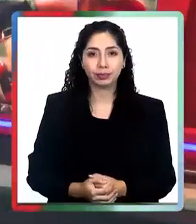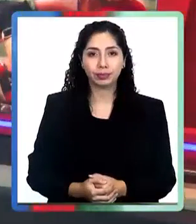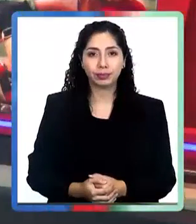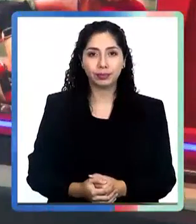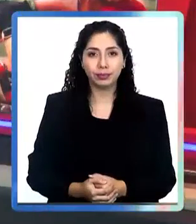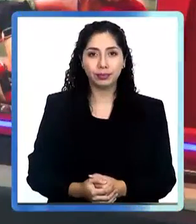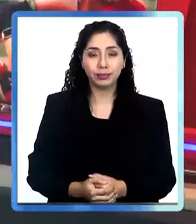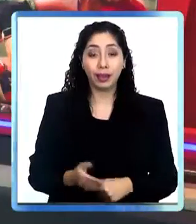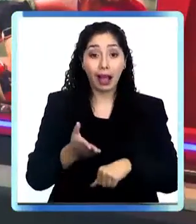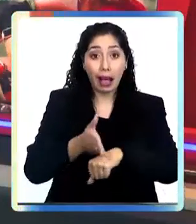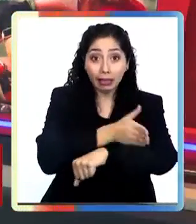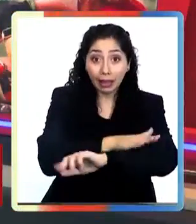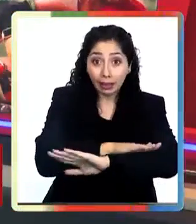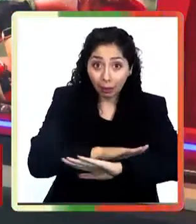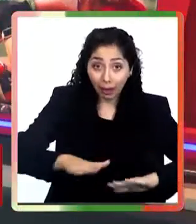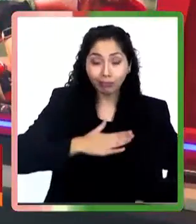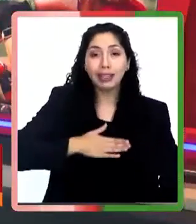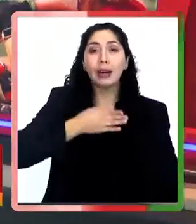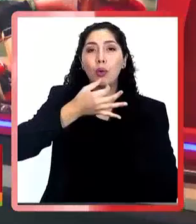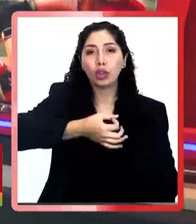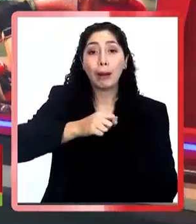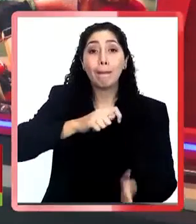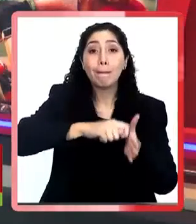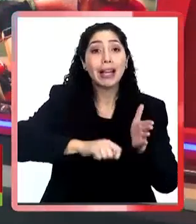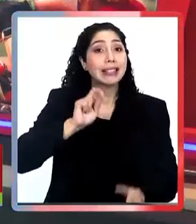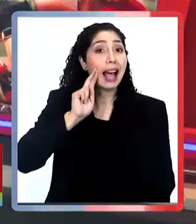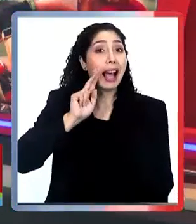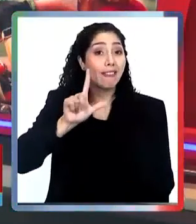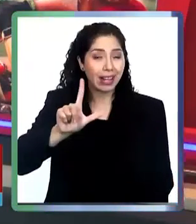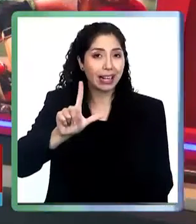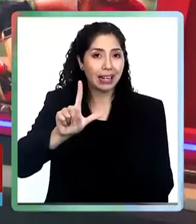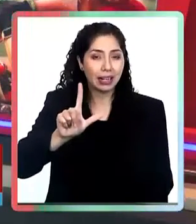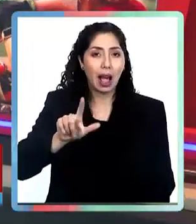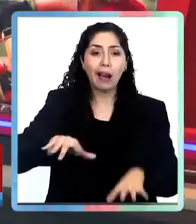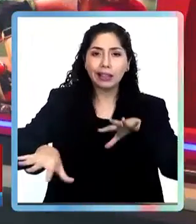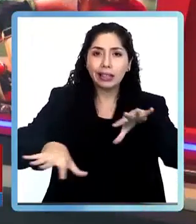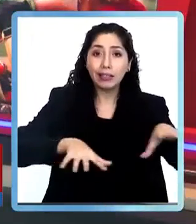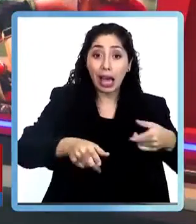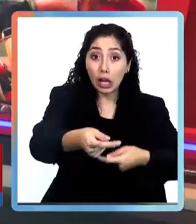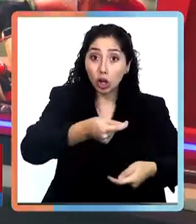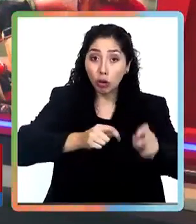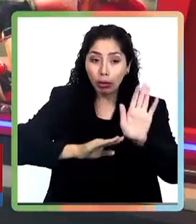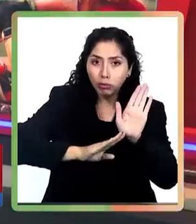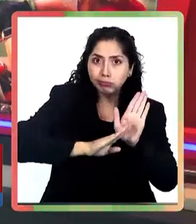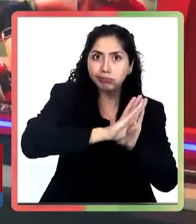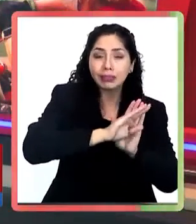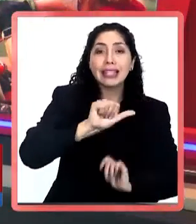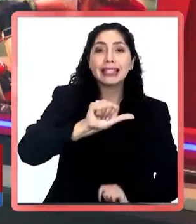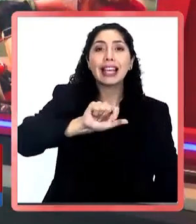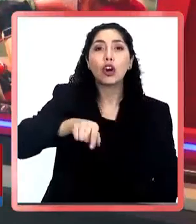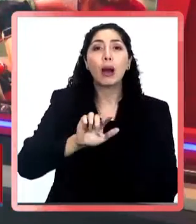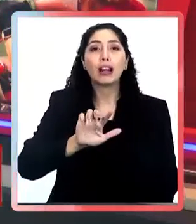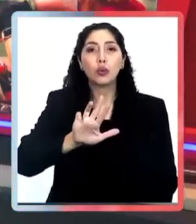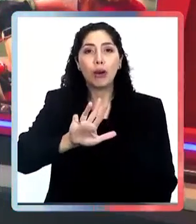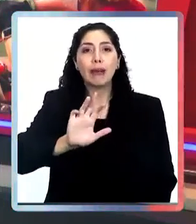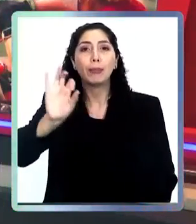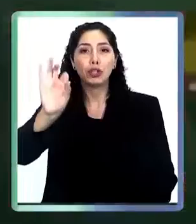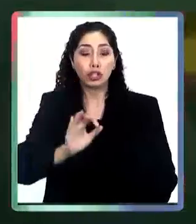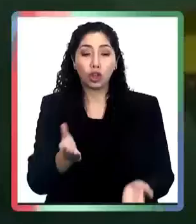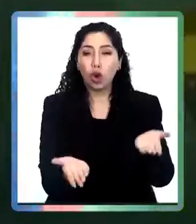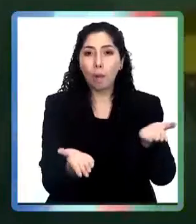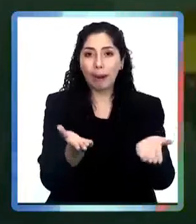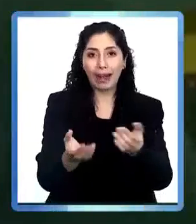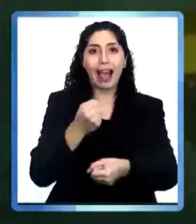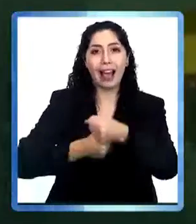muy bien y antes de cerrar queremos contarles que en abril el cuarto mes del año la actividad económica creció 6 a 9 por ciento en comparación con el mismo